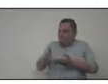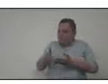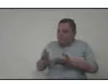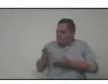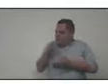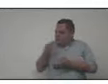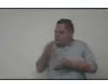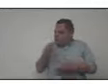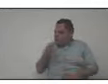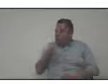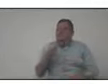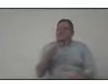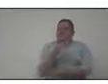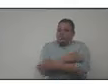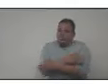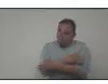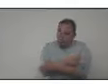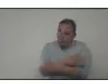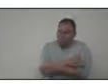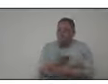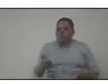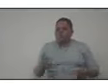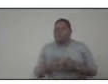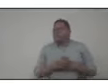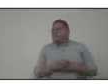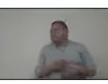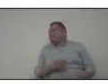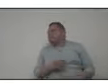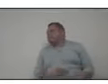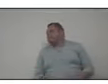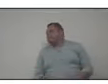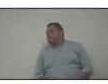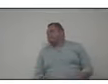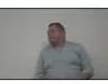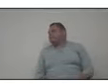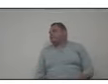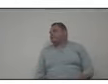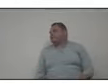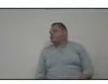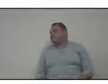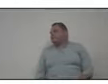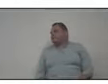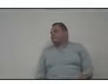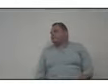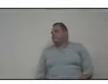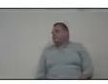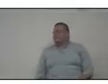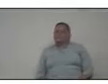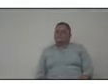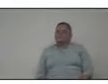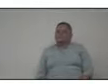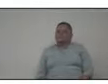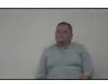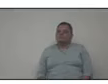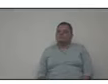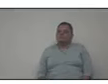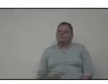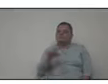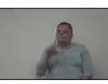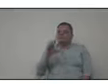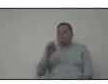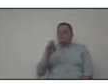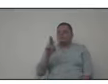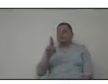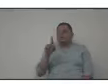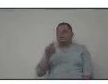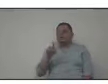oportunamente nuestros medicamentos. Tenemos usuarios que ya tienen, por ejemplo, un losartán que le está